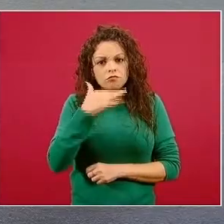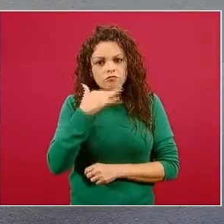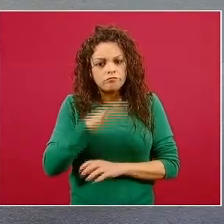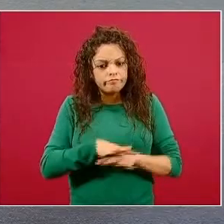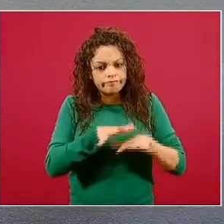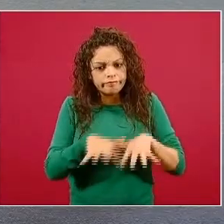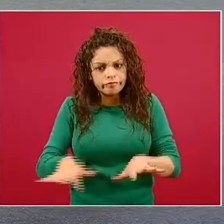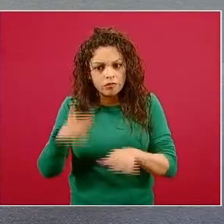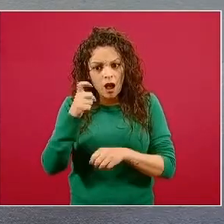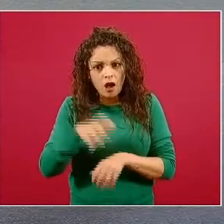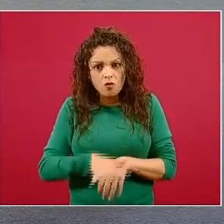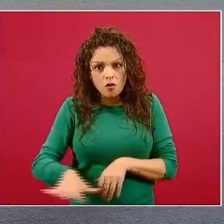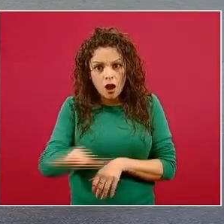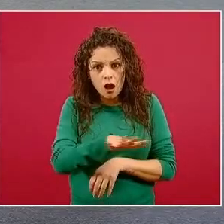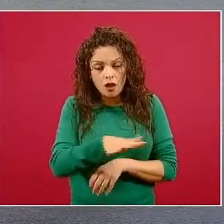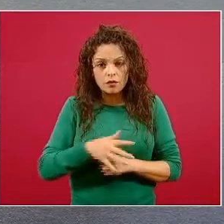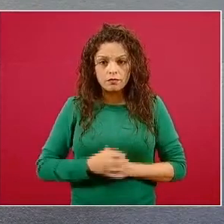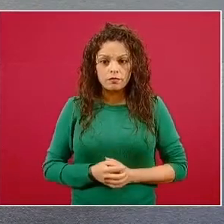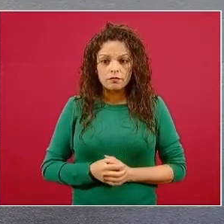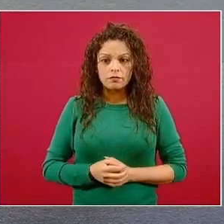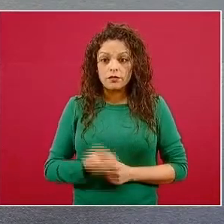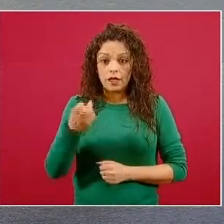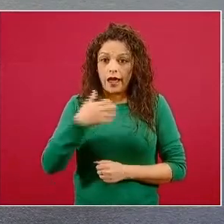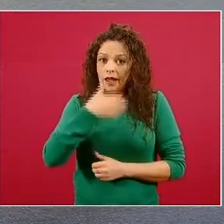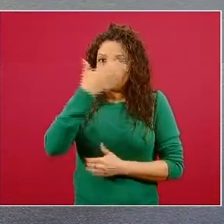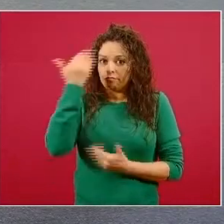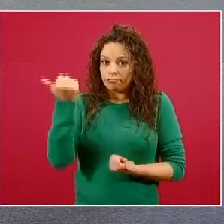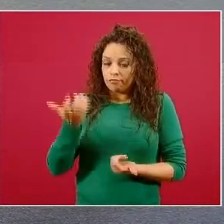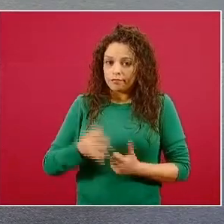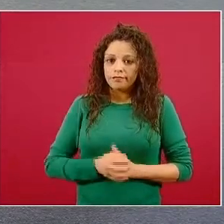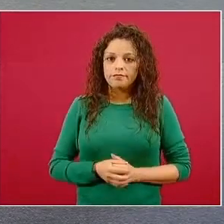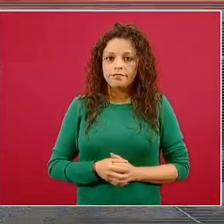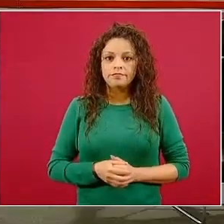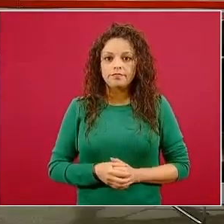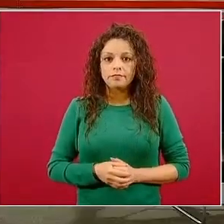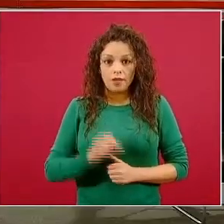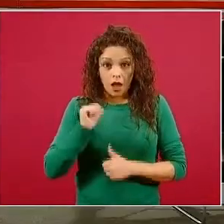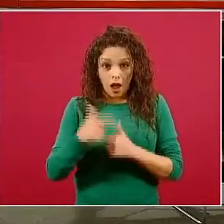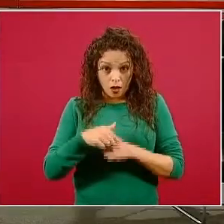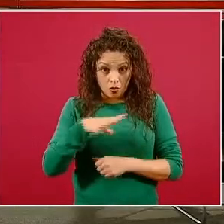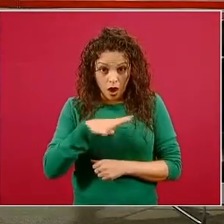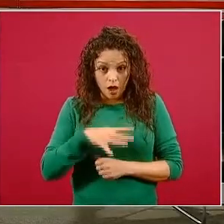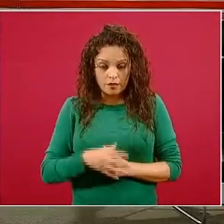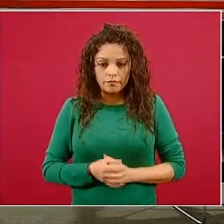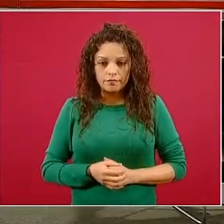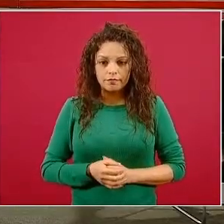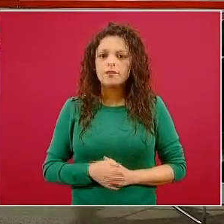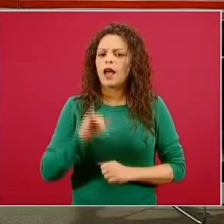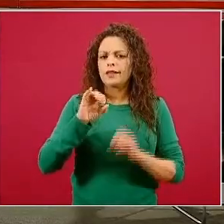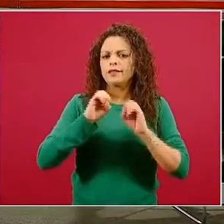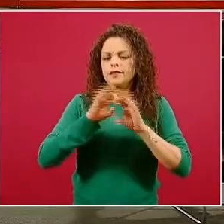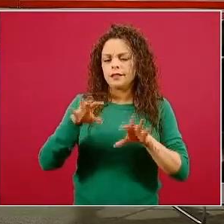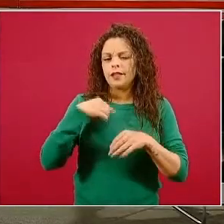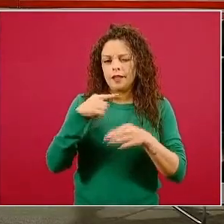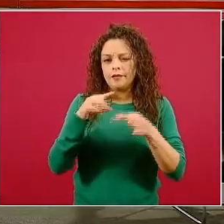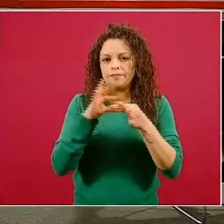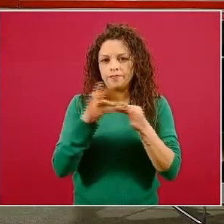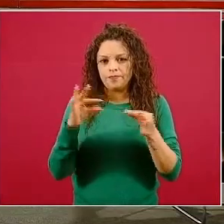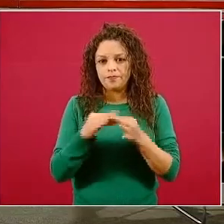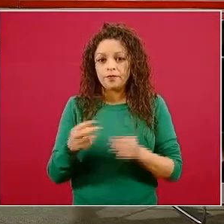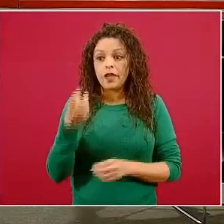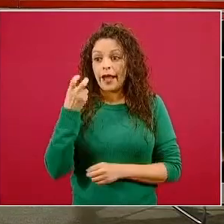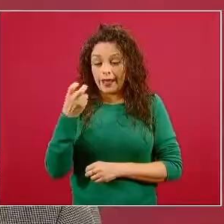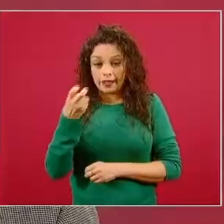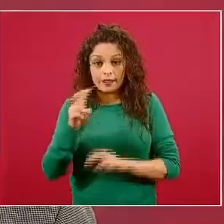contaminación. No sé qué hay al respecto. Cómo no, muchas gracias. Este es todo un tema en el que